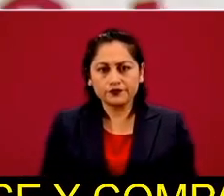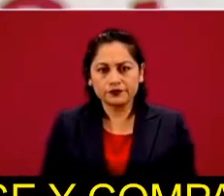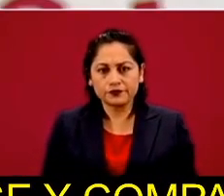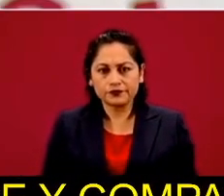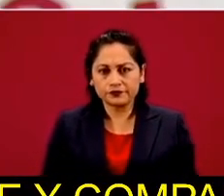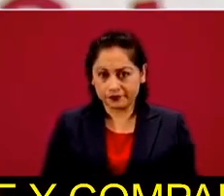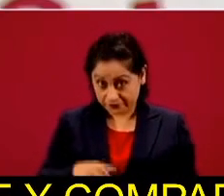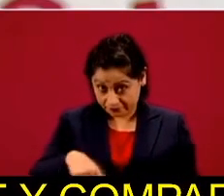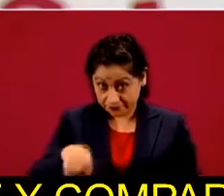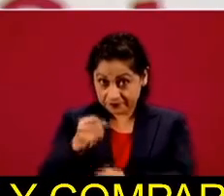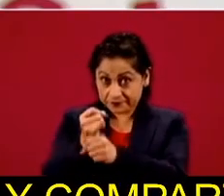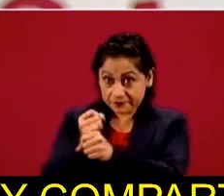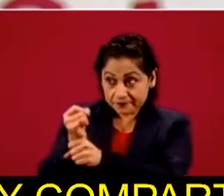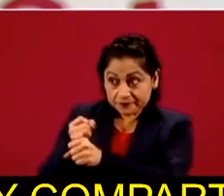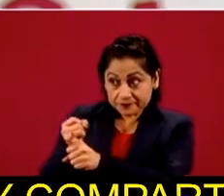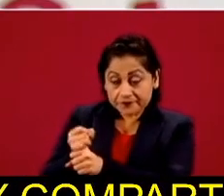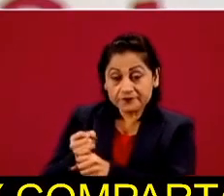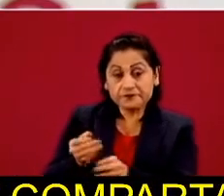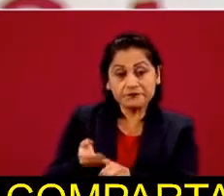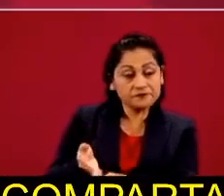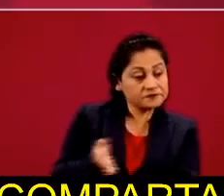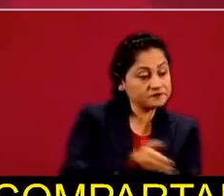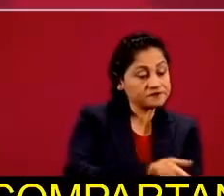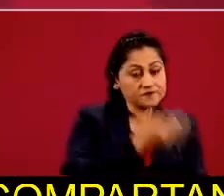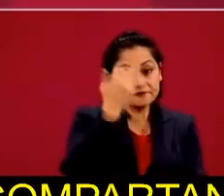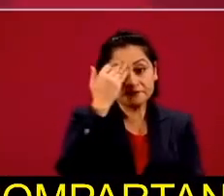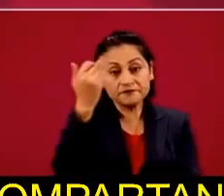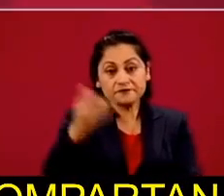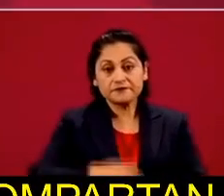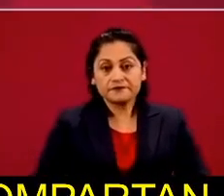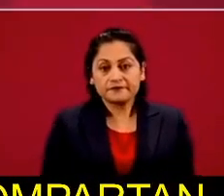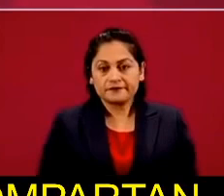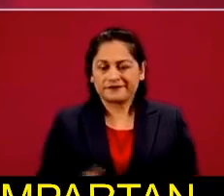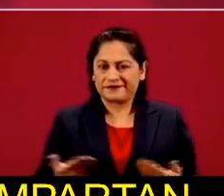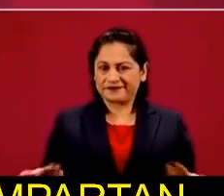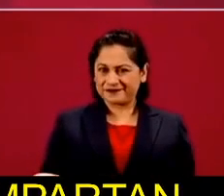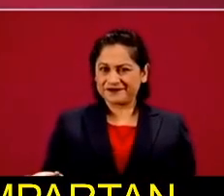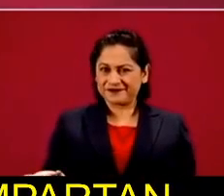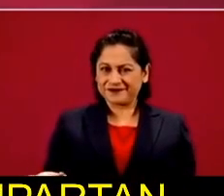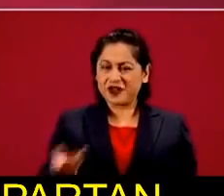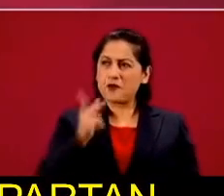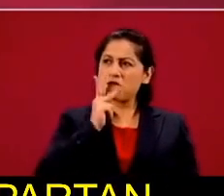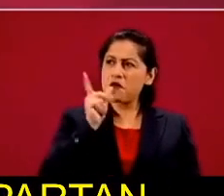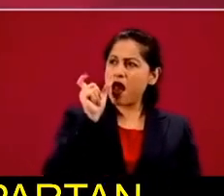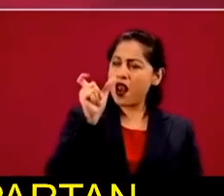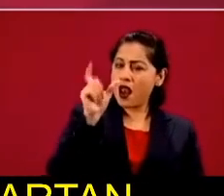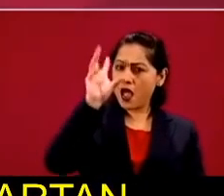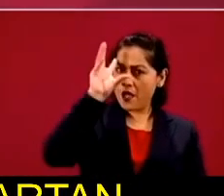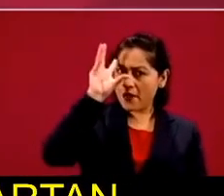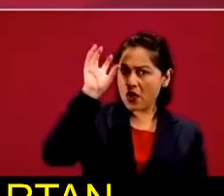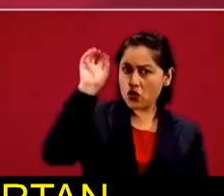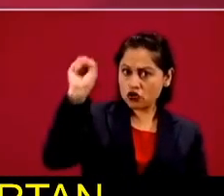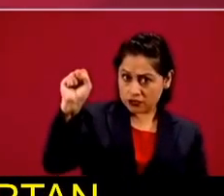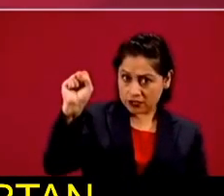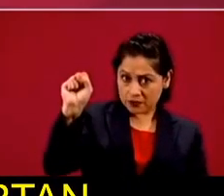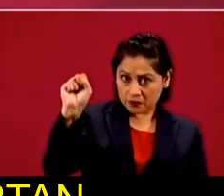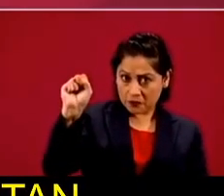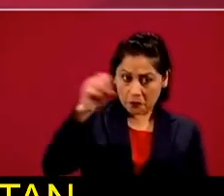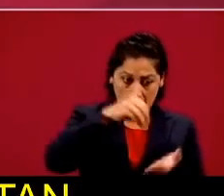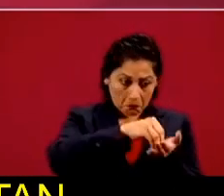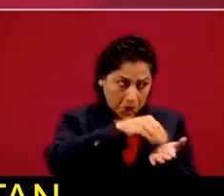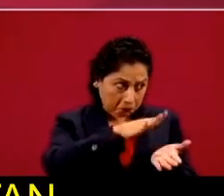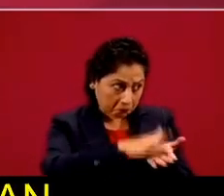Hagan esa investigación. No existía la palabra, el término, el concepto en el discurso,